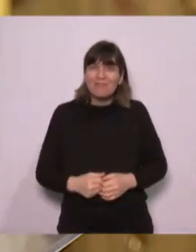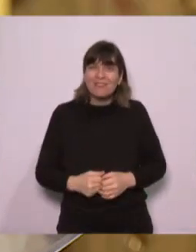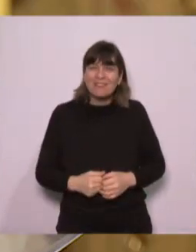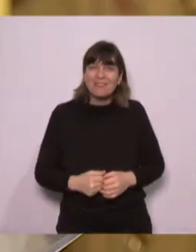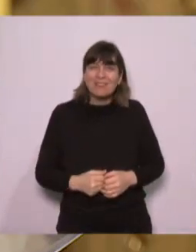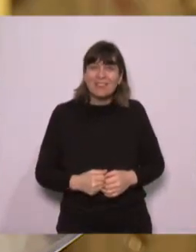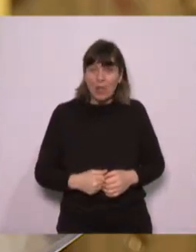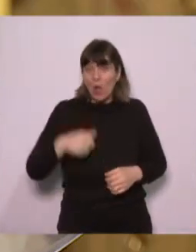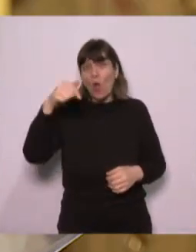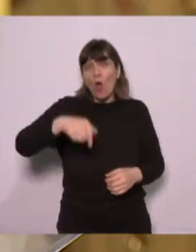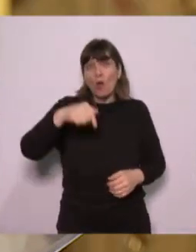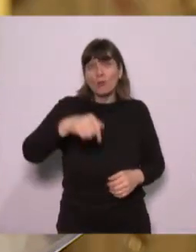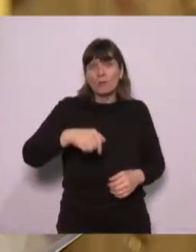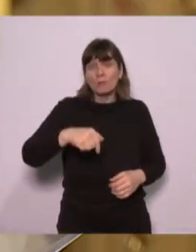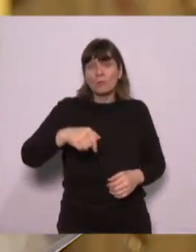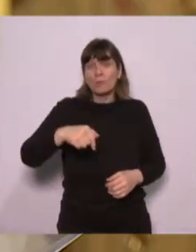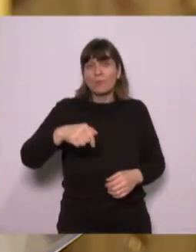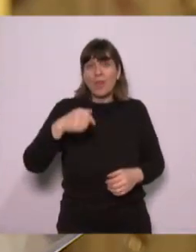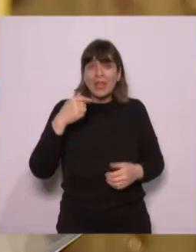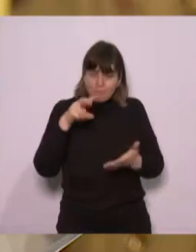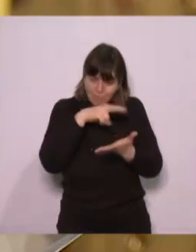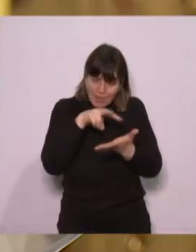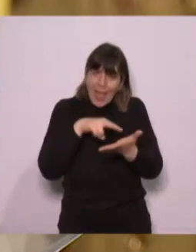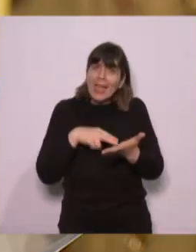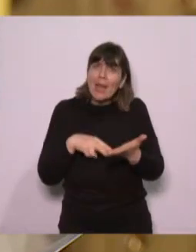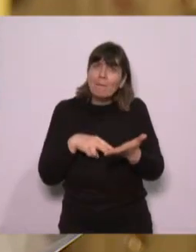Las imágenes de hoy que nos ponía la lectura